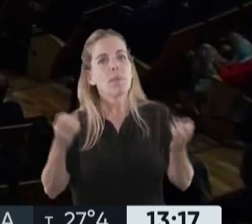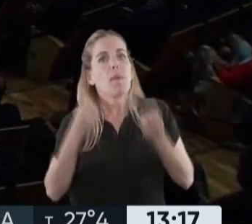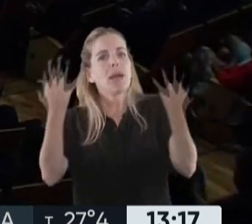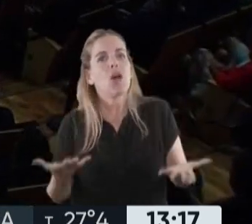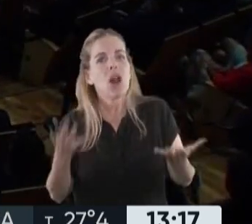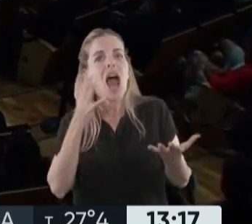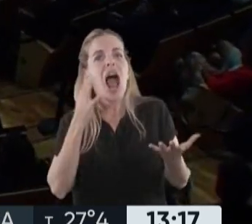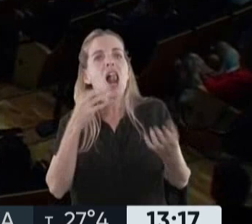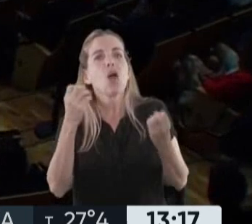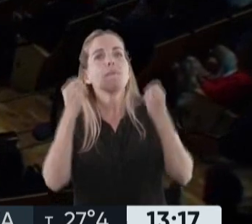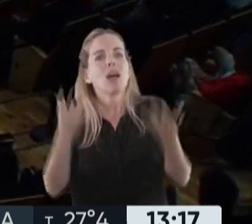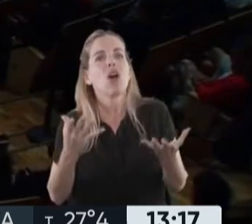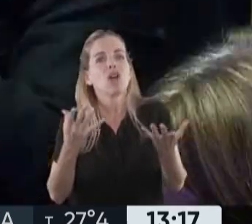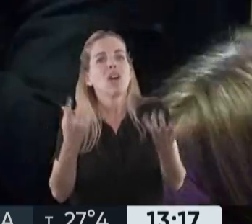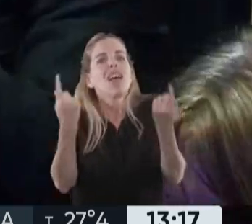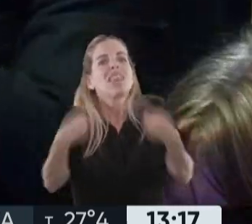distinto.